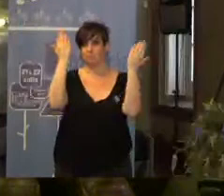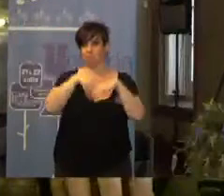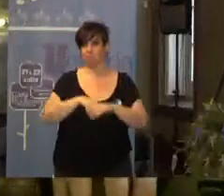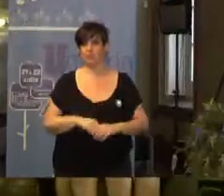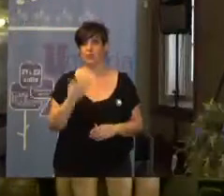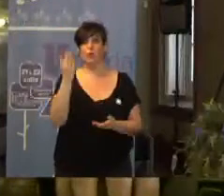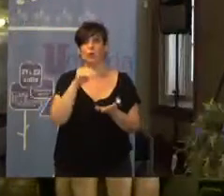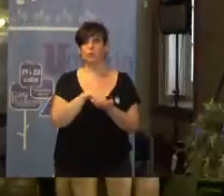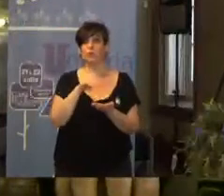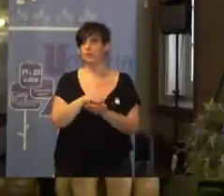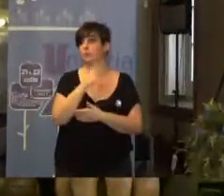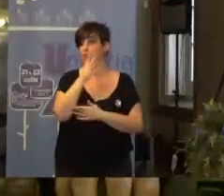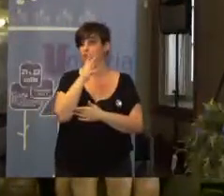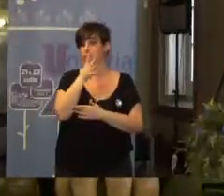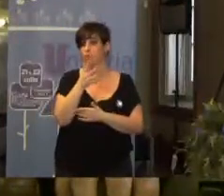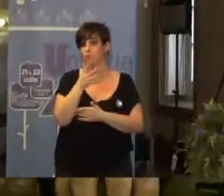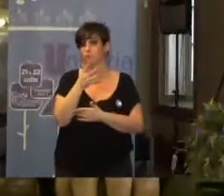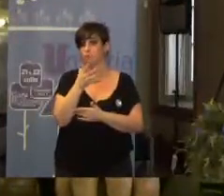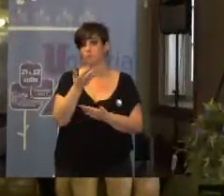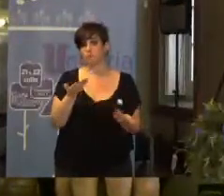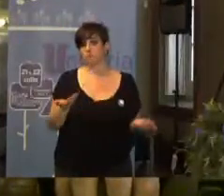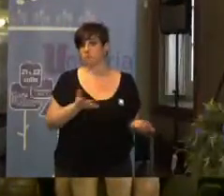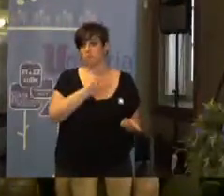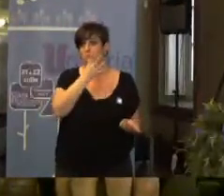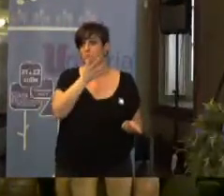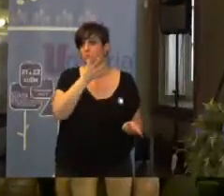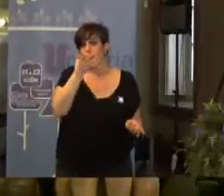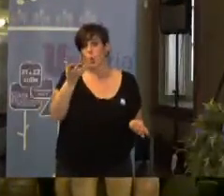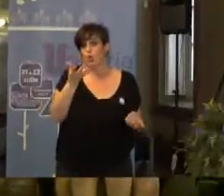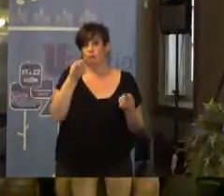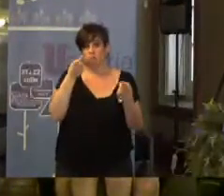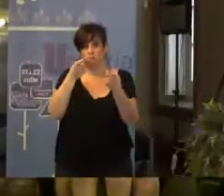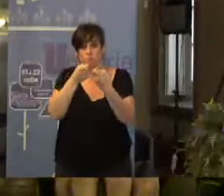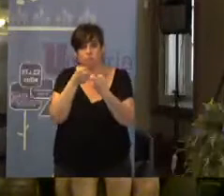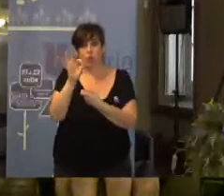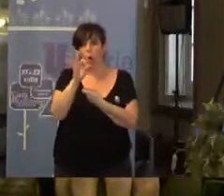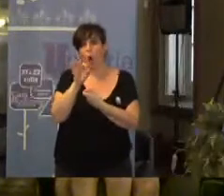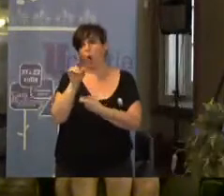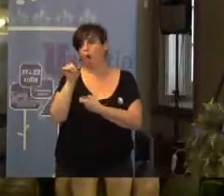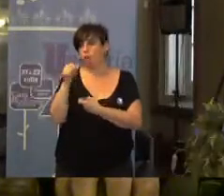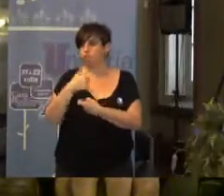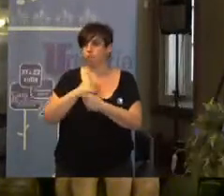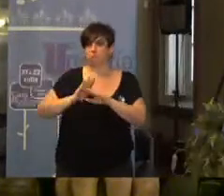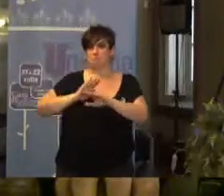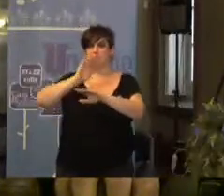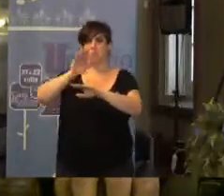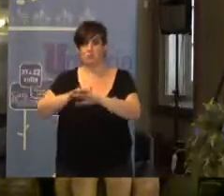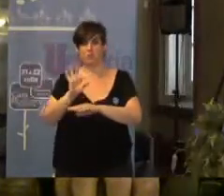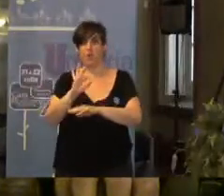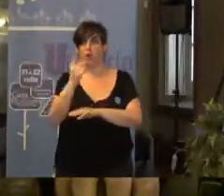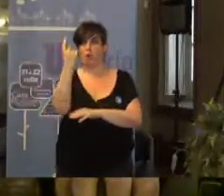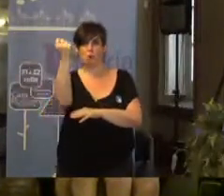non? Coincido con Tareixa, por cuestións de cainismos, de quita ti que me poña eu, de loitas polo